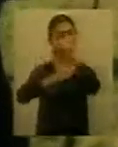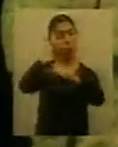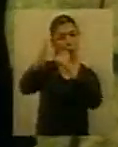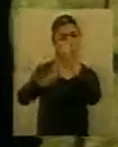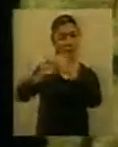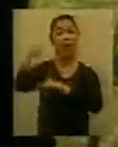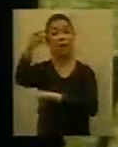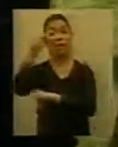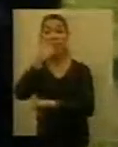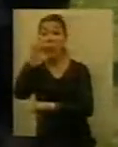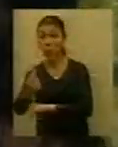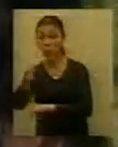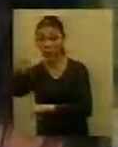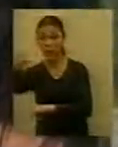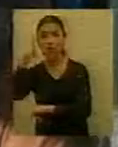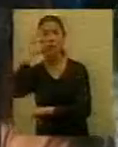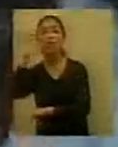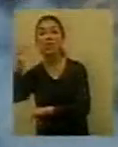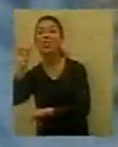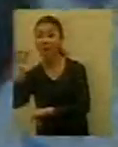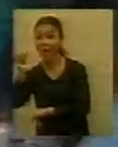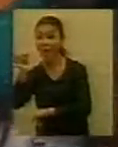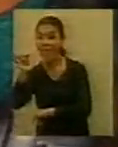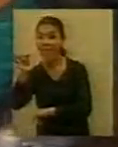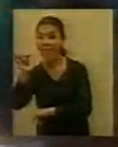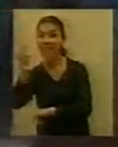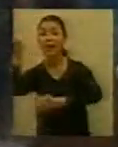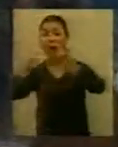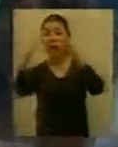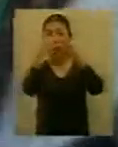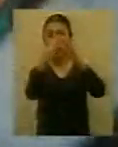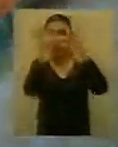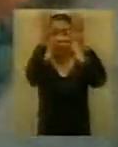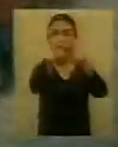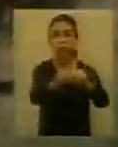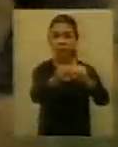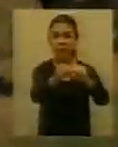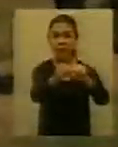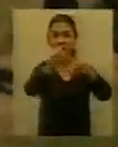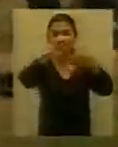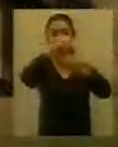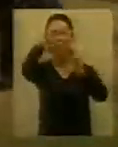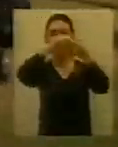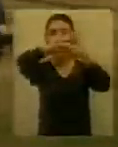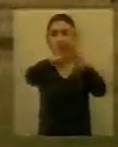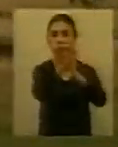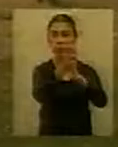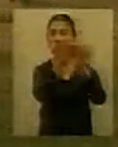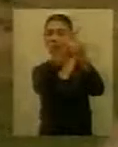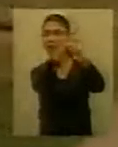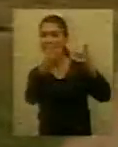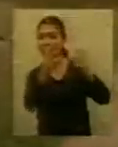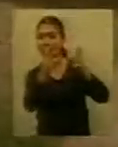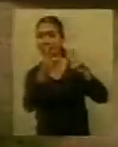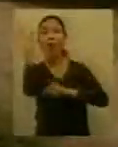no viven. Y de los que no viven tenemos que saber por qué no viven. Yo creo que hay gente que efectivamente no vive porque no tiene